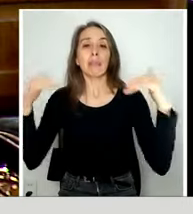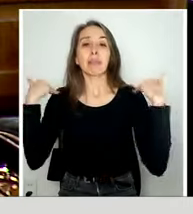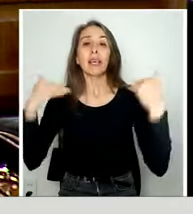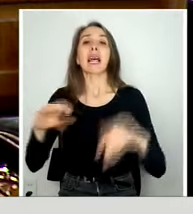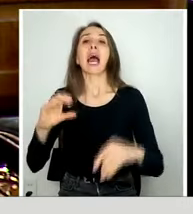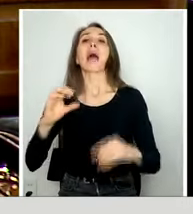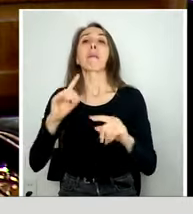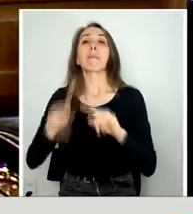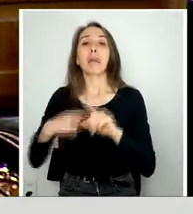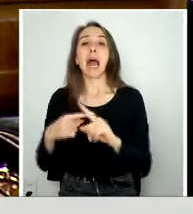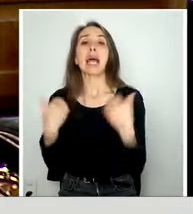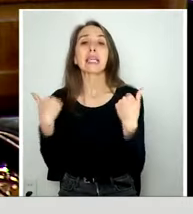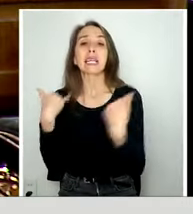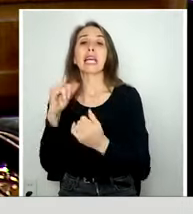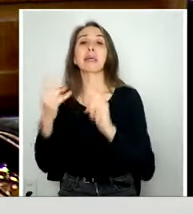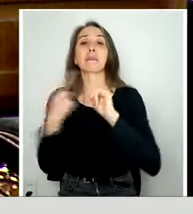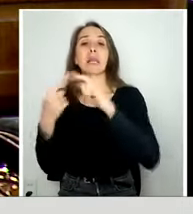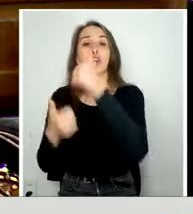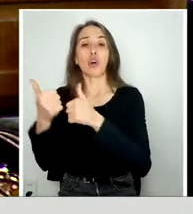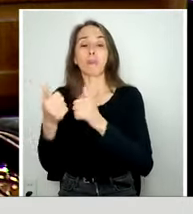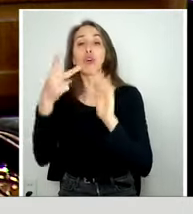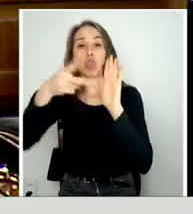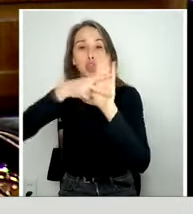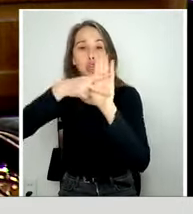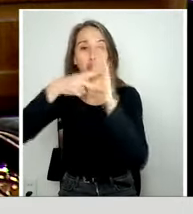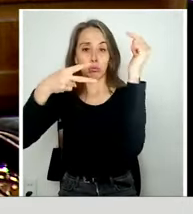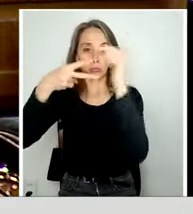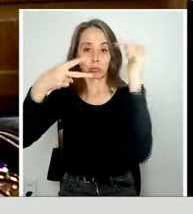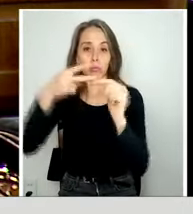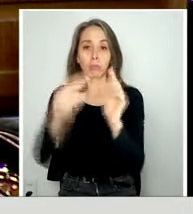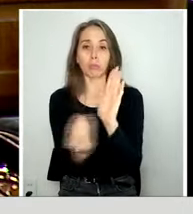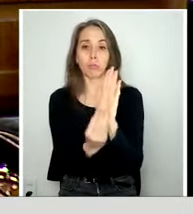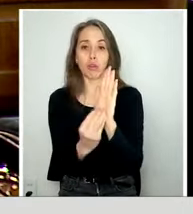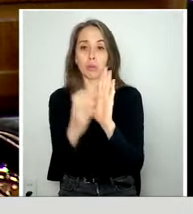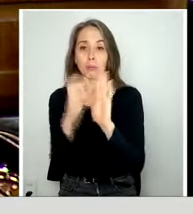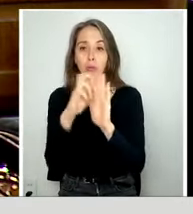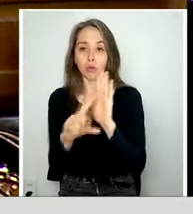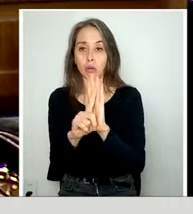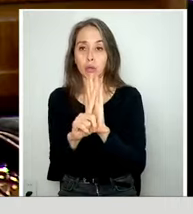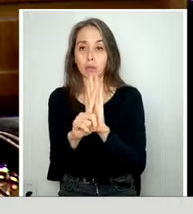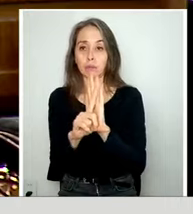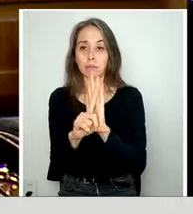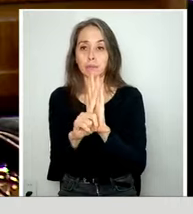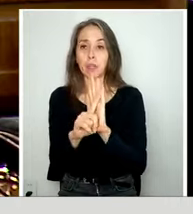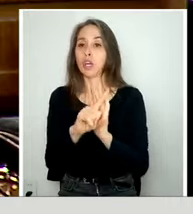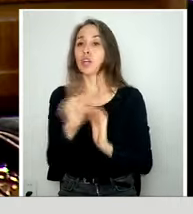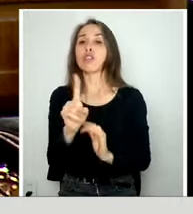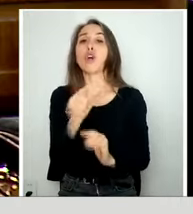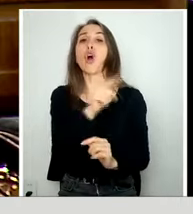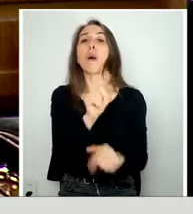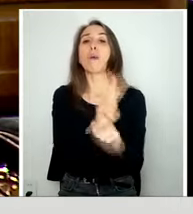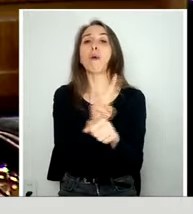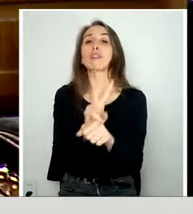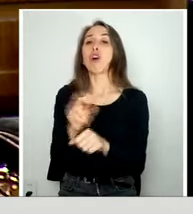presidenta esto significa que sin ellos debe afectar ninguna evaluación académica